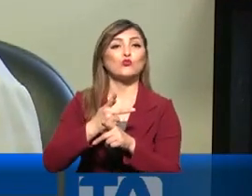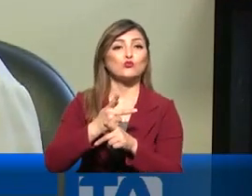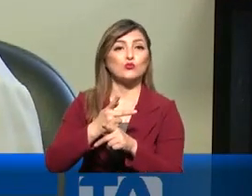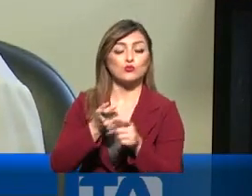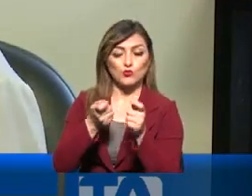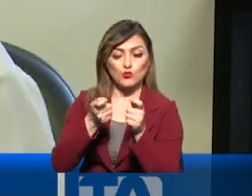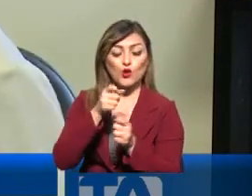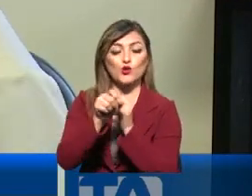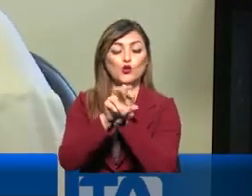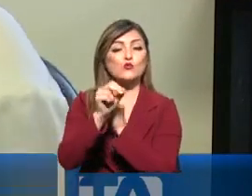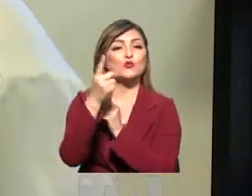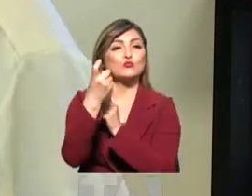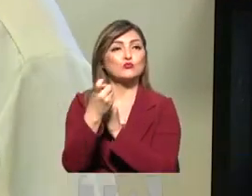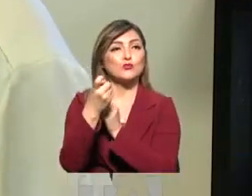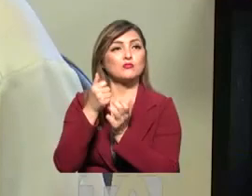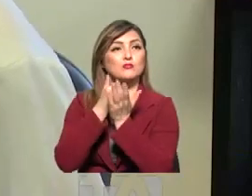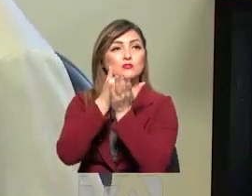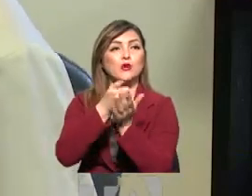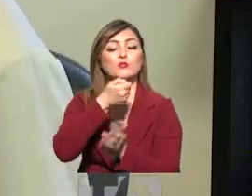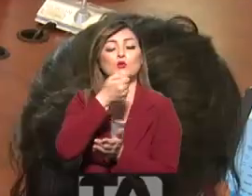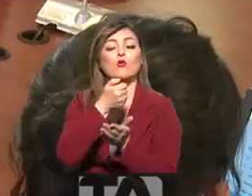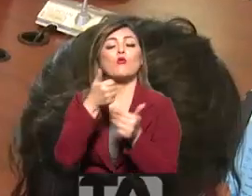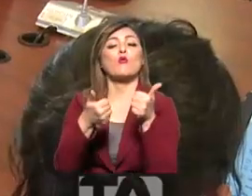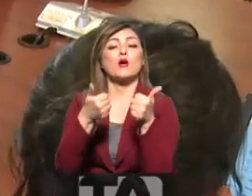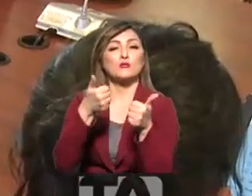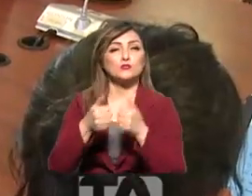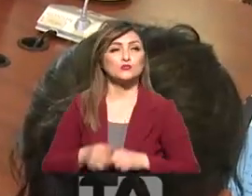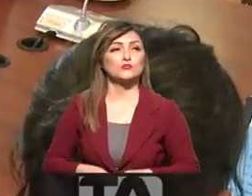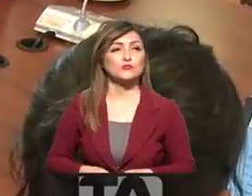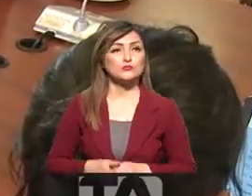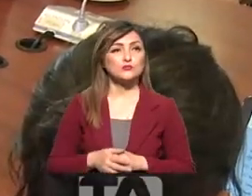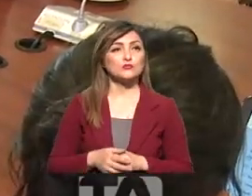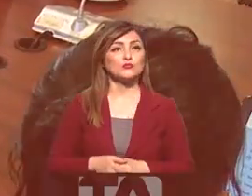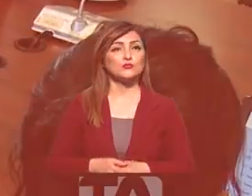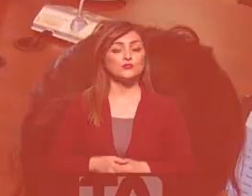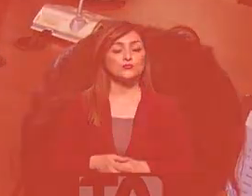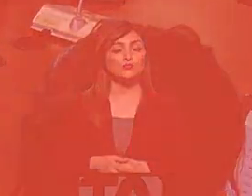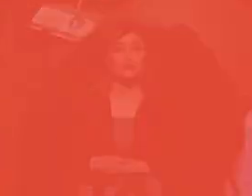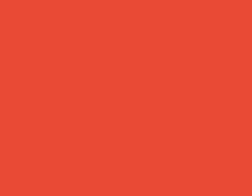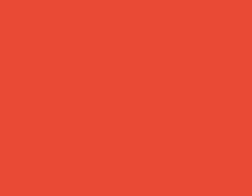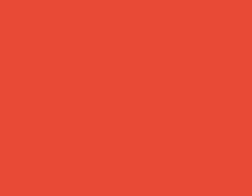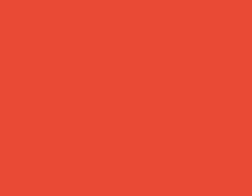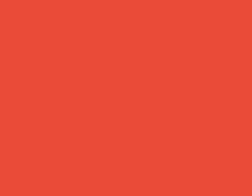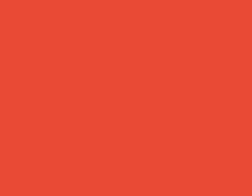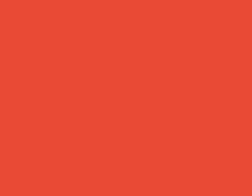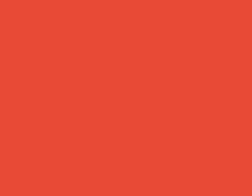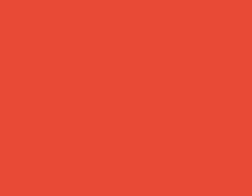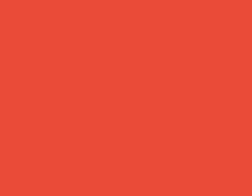2011, ¿qué beneficios tuvo para los periodistas? En Quito, Andrea Samaniego, 24 horas.